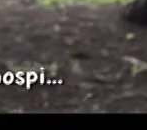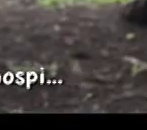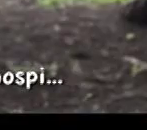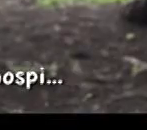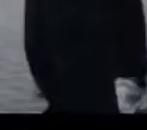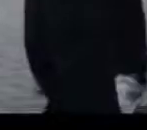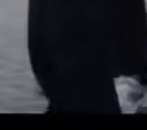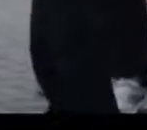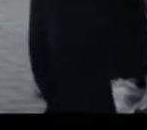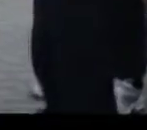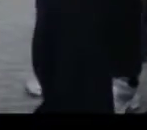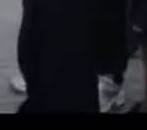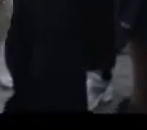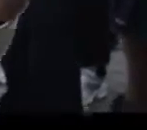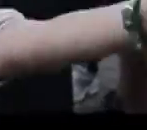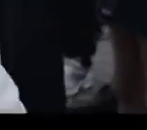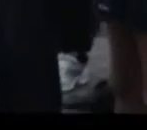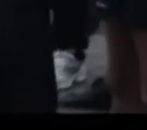en el